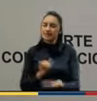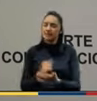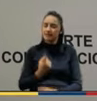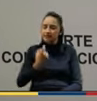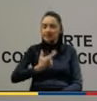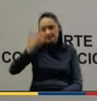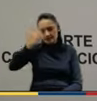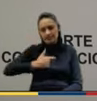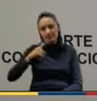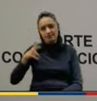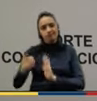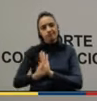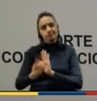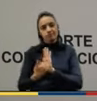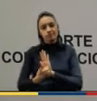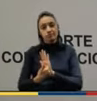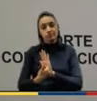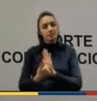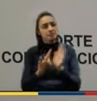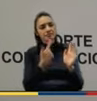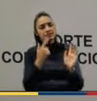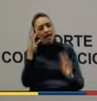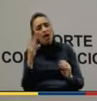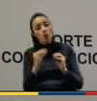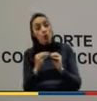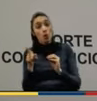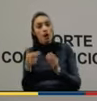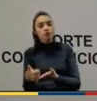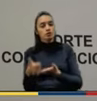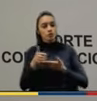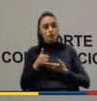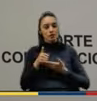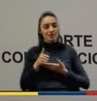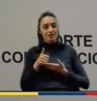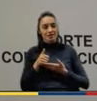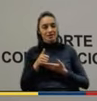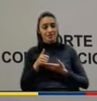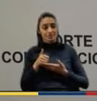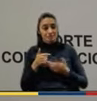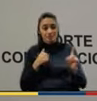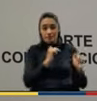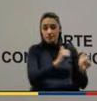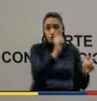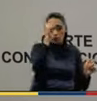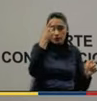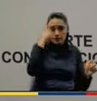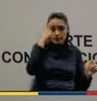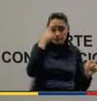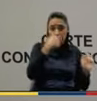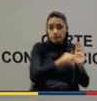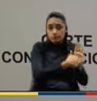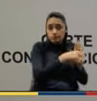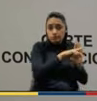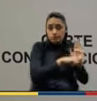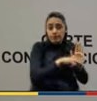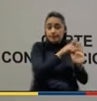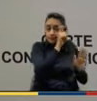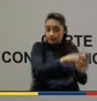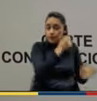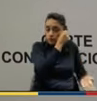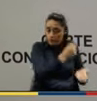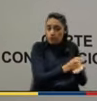seriedad en ese argumento al apelar a que el Acuerdo de Escazú ayudaría a combatir algo que el gobierno tiene el mandato constitucional, la obligación y los medios para